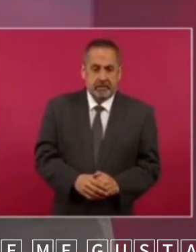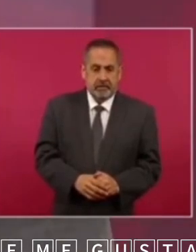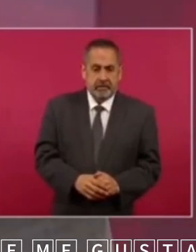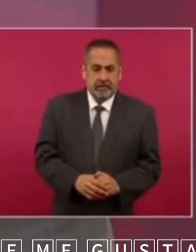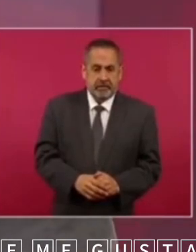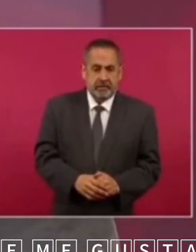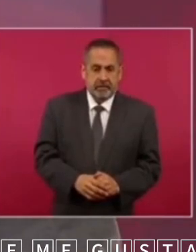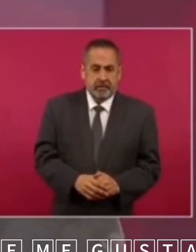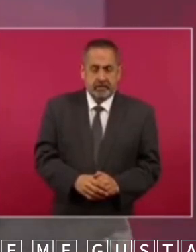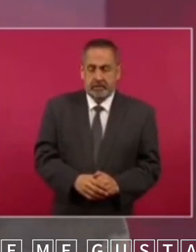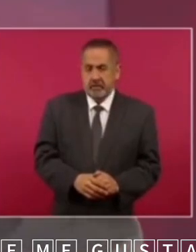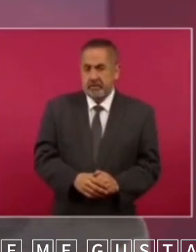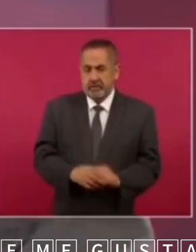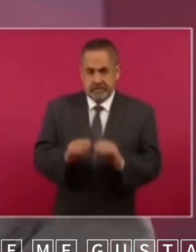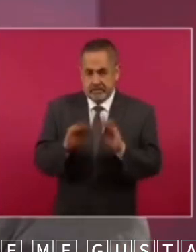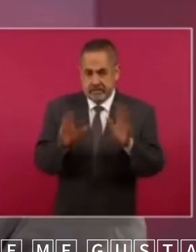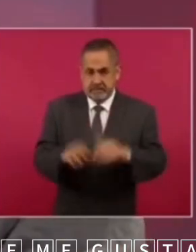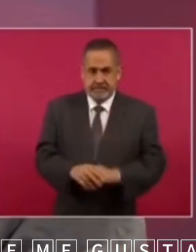desde luego